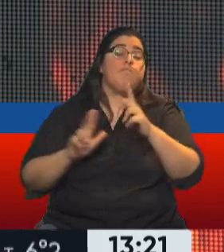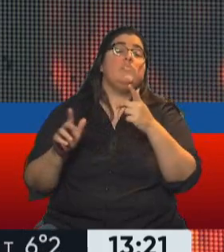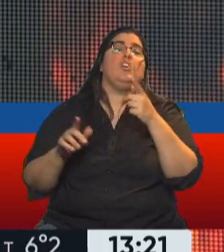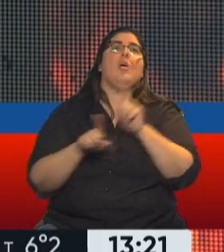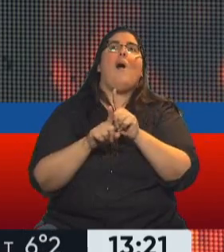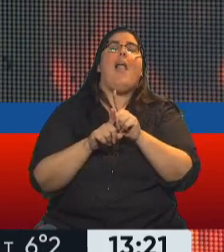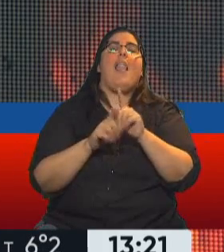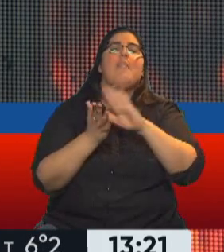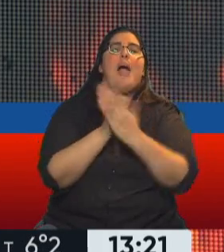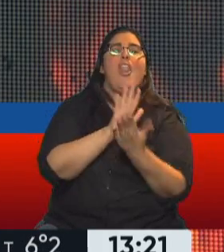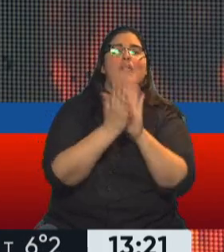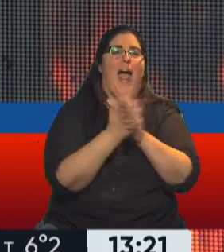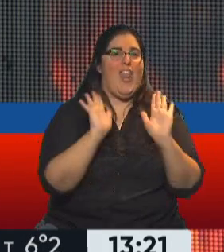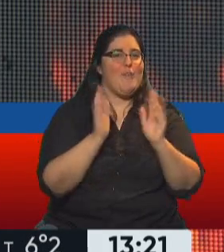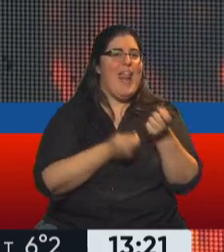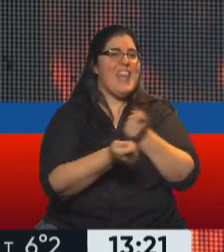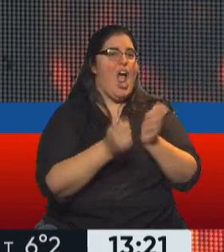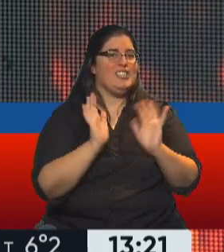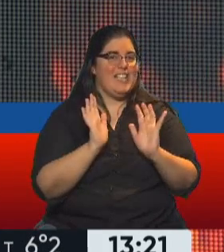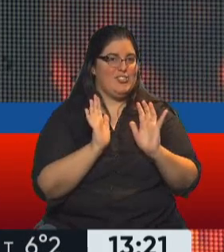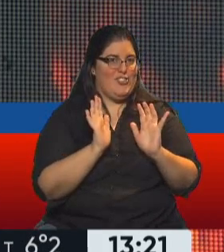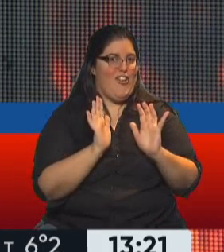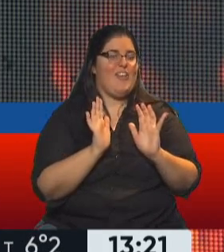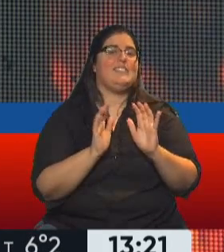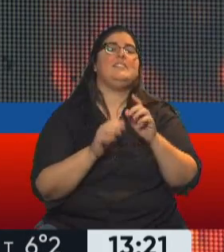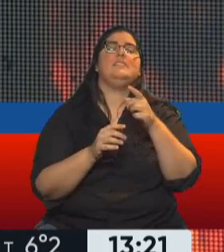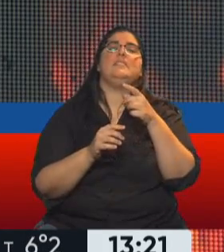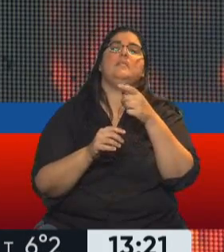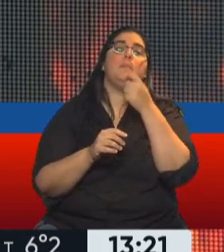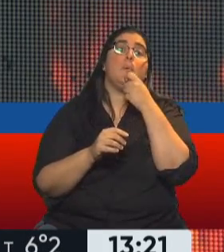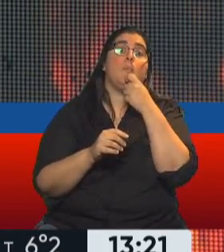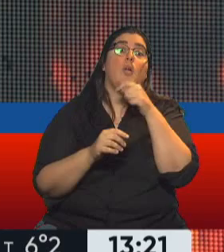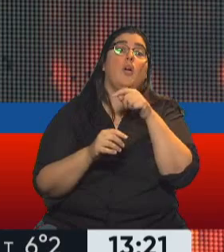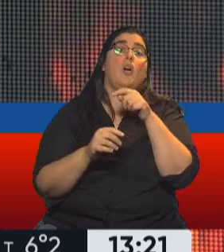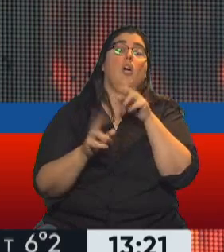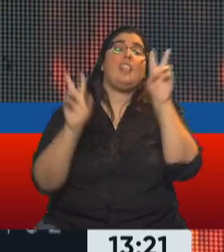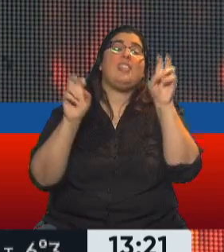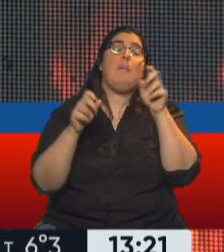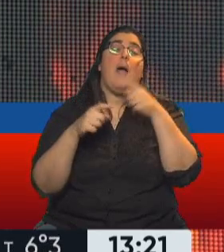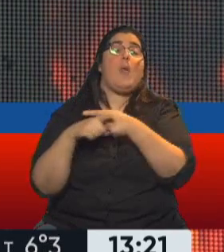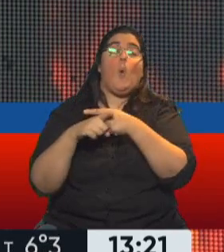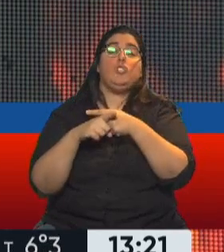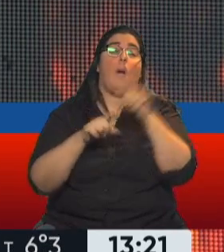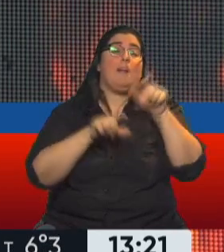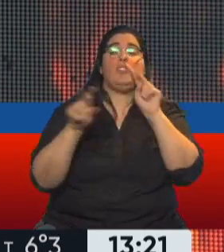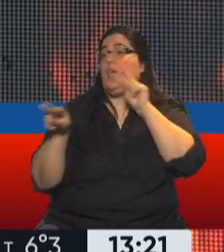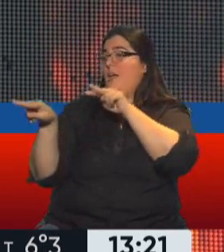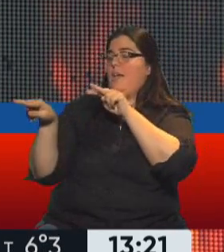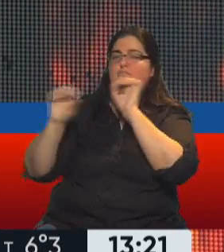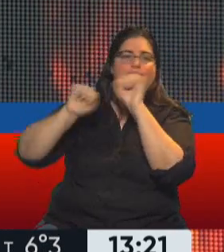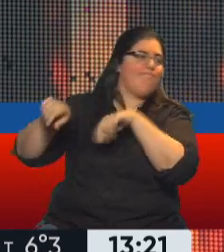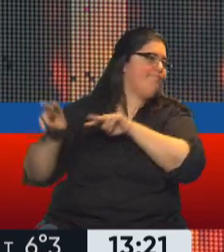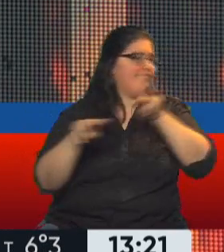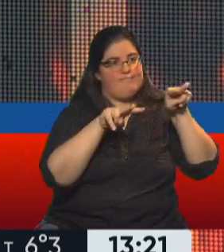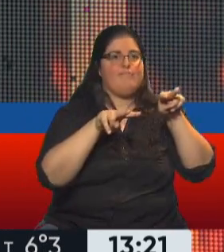de cambio, ¿no? Moneda de cambio para negociaciones, que por otro lado se corra el eje de la discusión y que estemos hablando hoy de esto